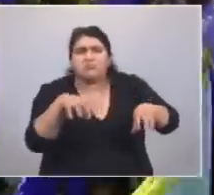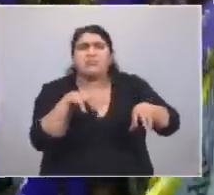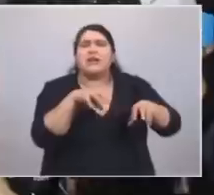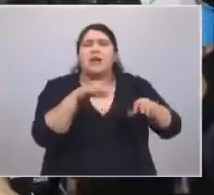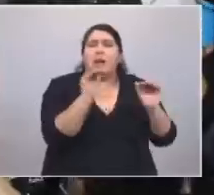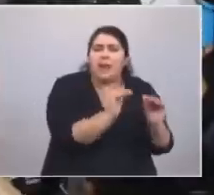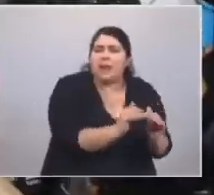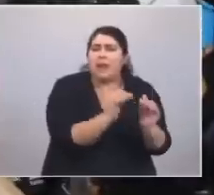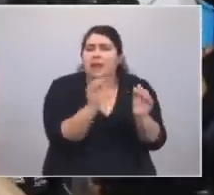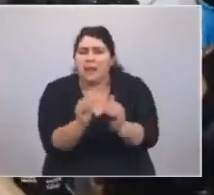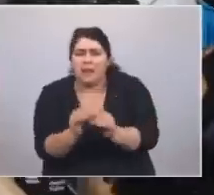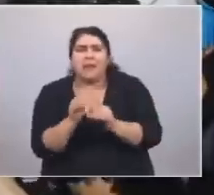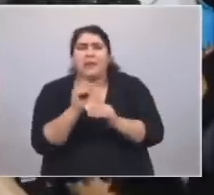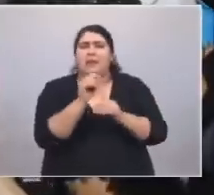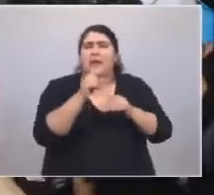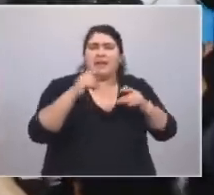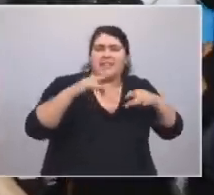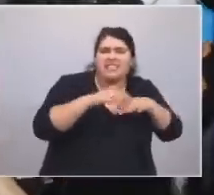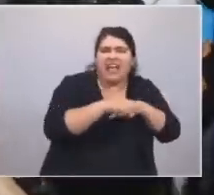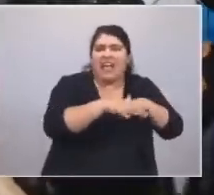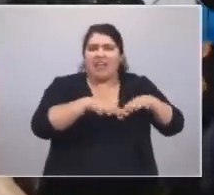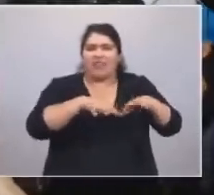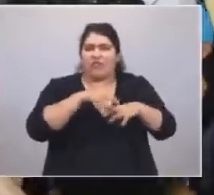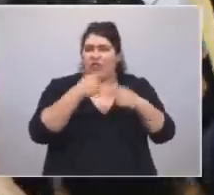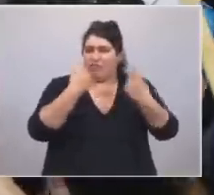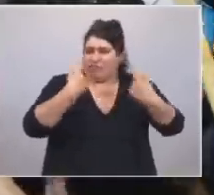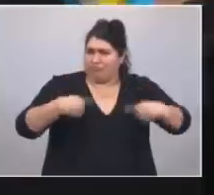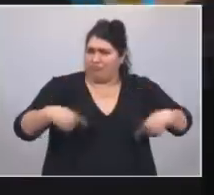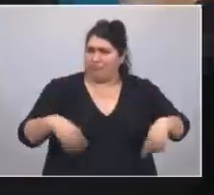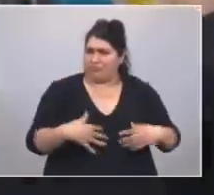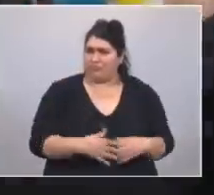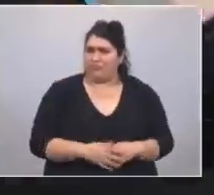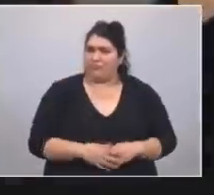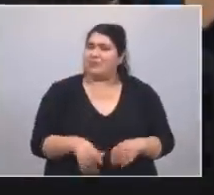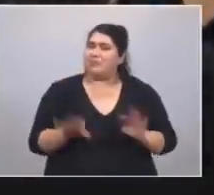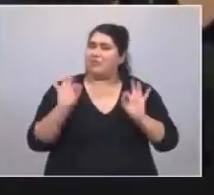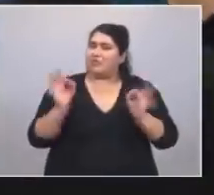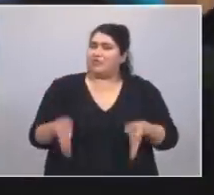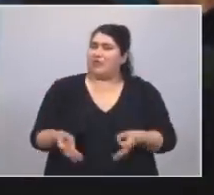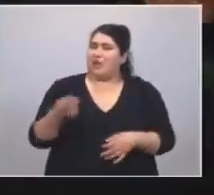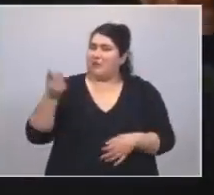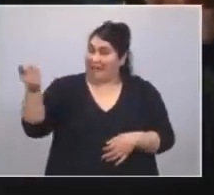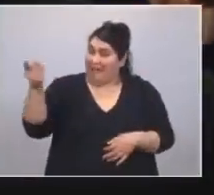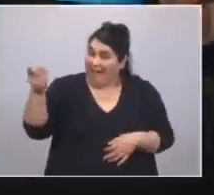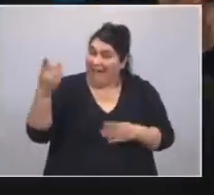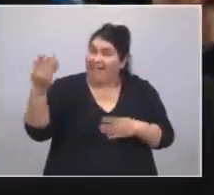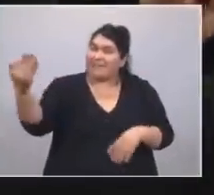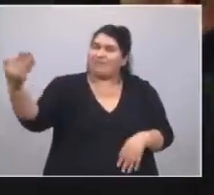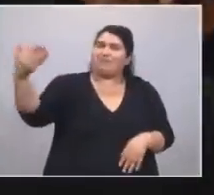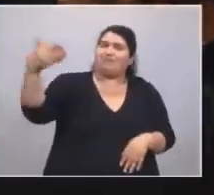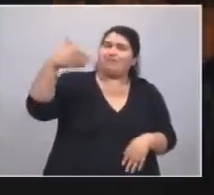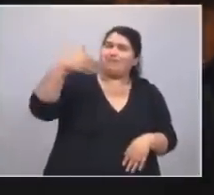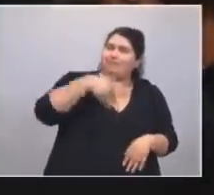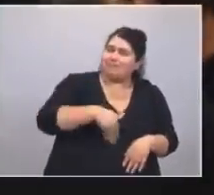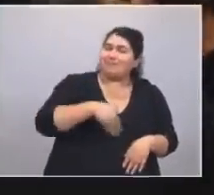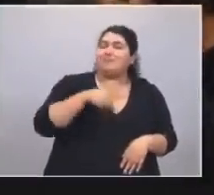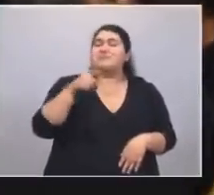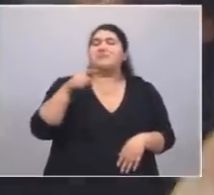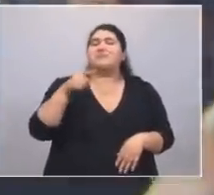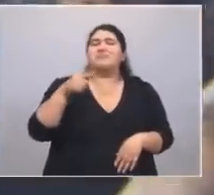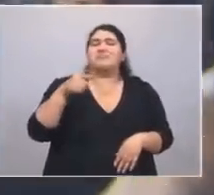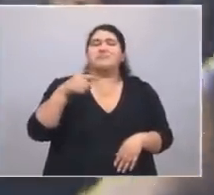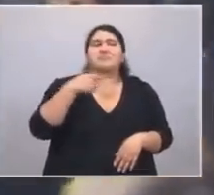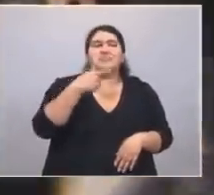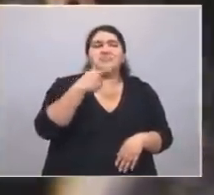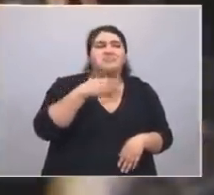centros comerciales. Pero también sabía que venía a recorrer las calles de